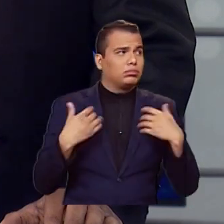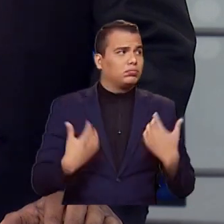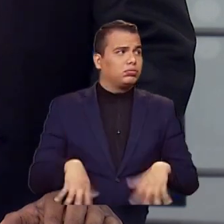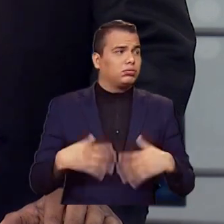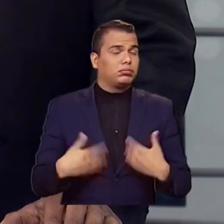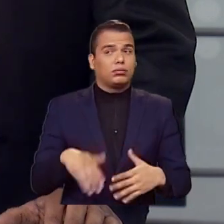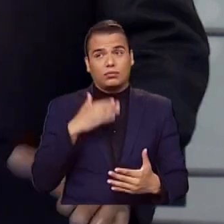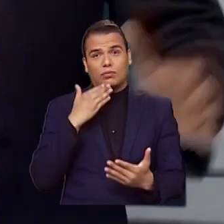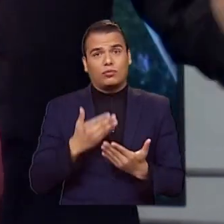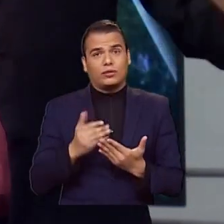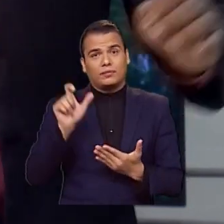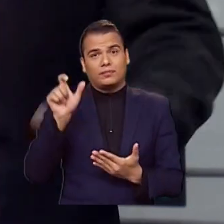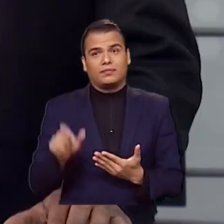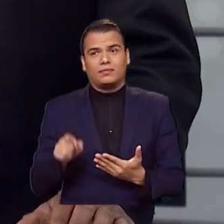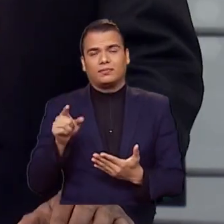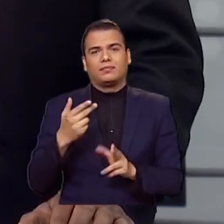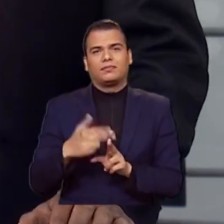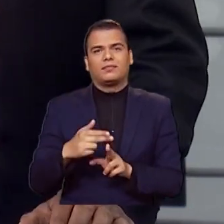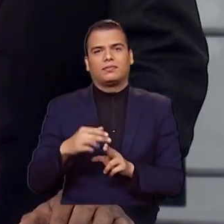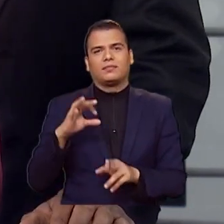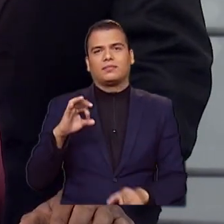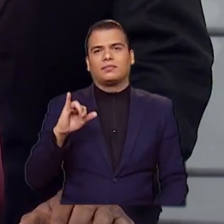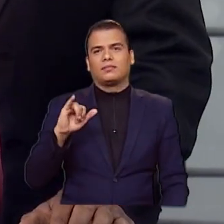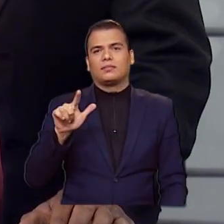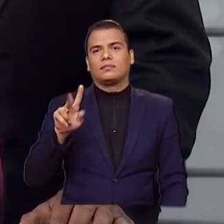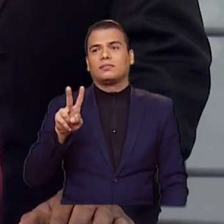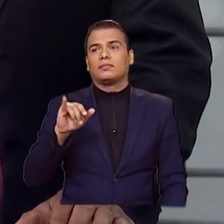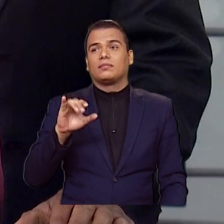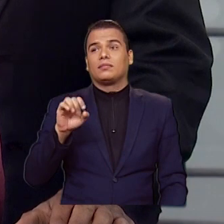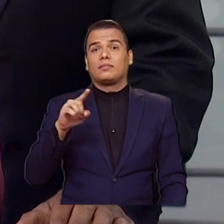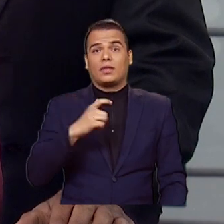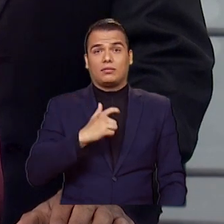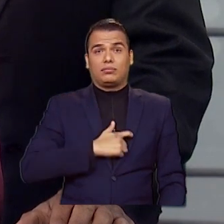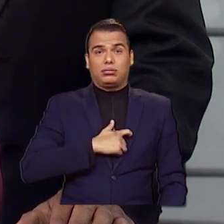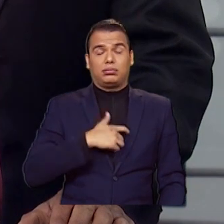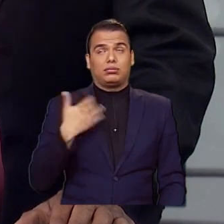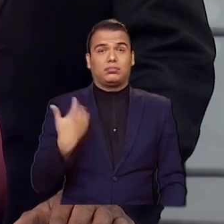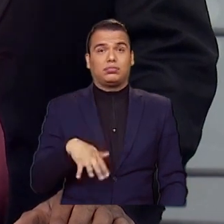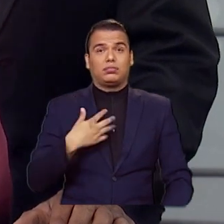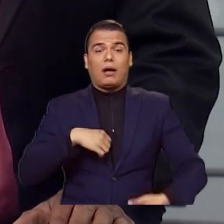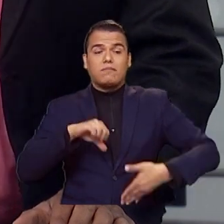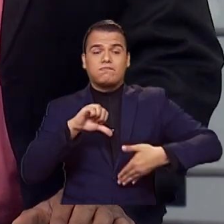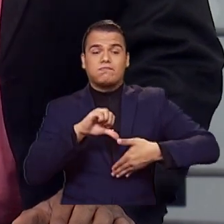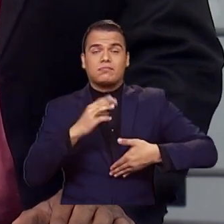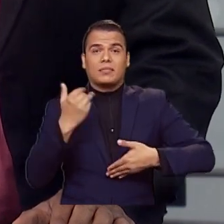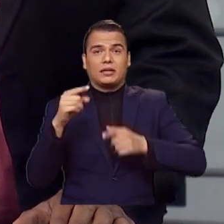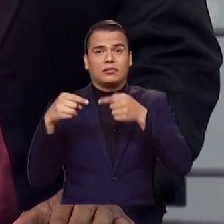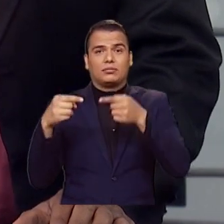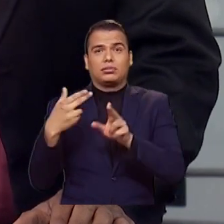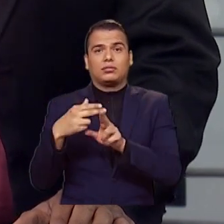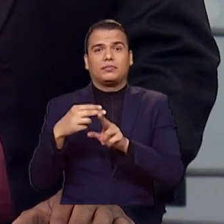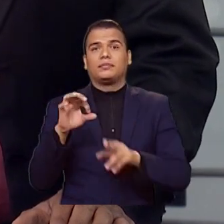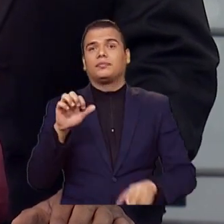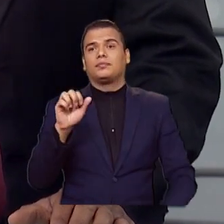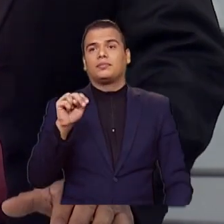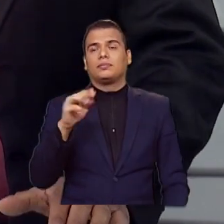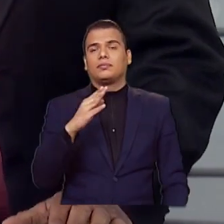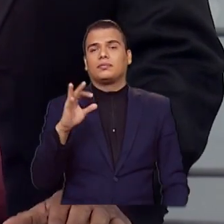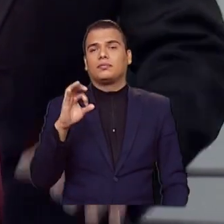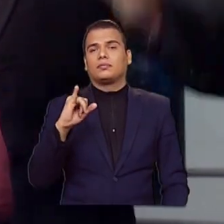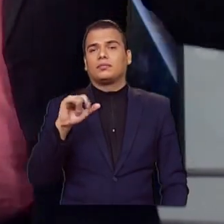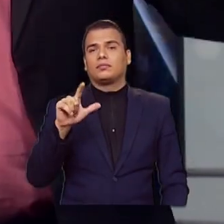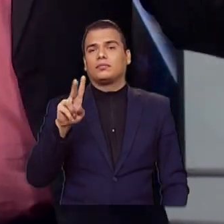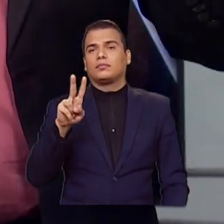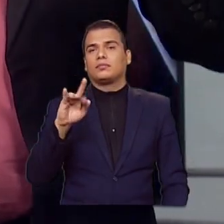apreciamos, Silvio Marino Salazar, campeón de San Silvestre, campeón suramericano, de los grandes y que ha dejado un legado muy alto